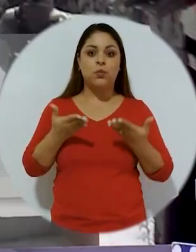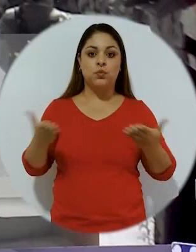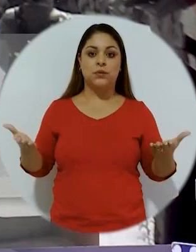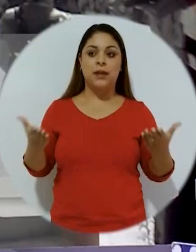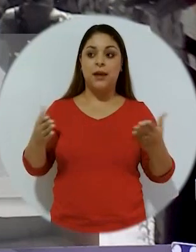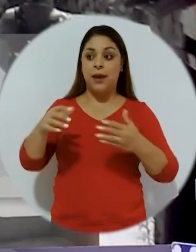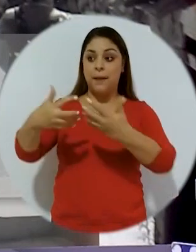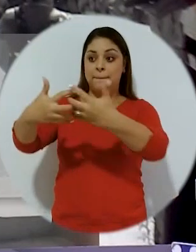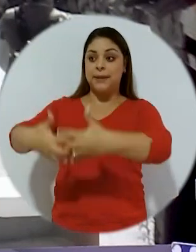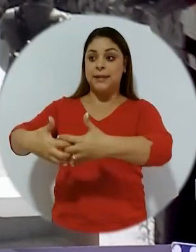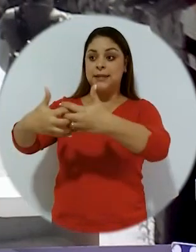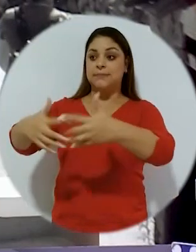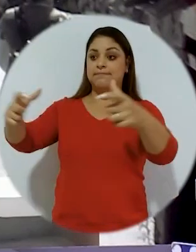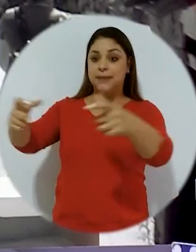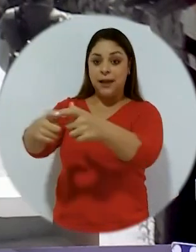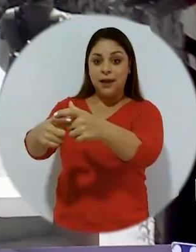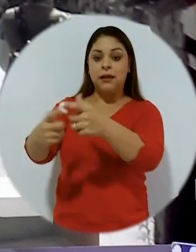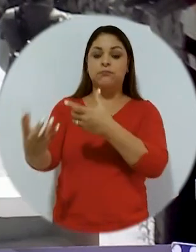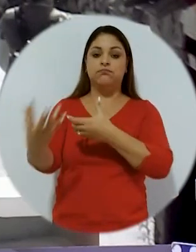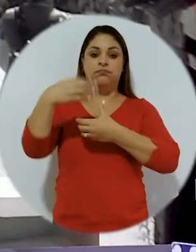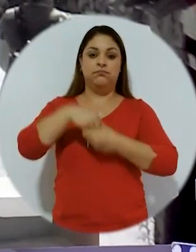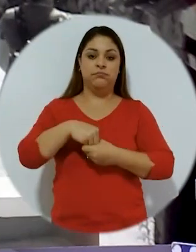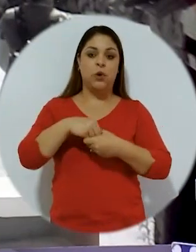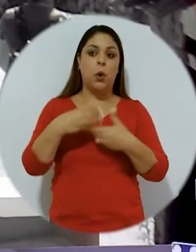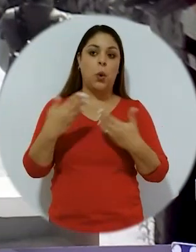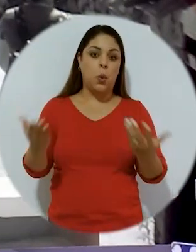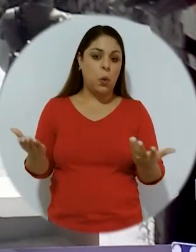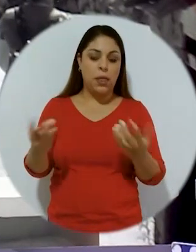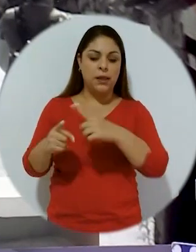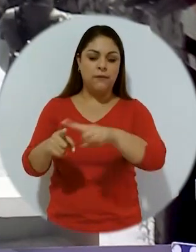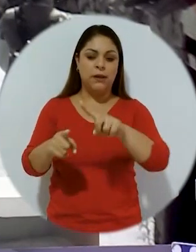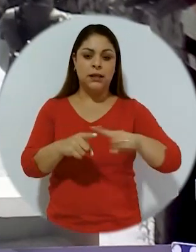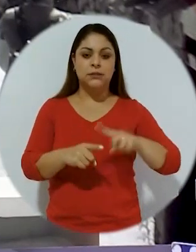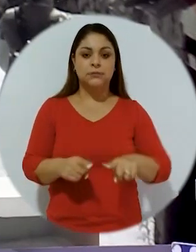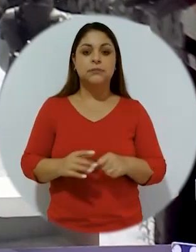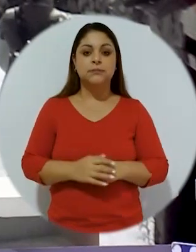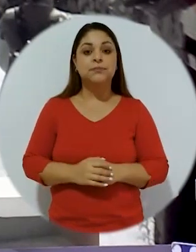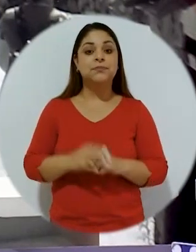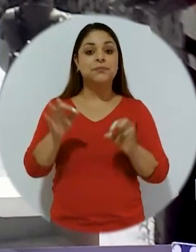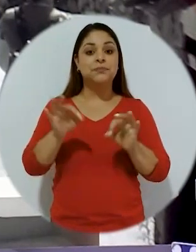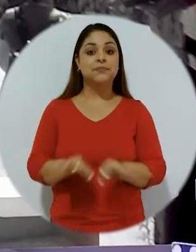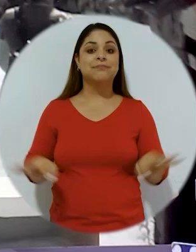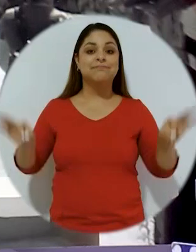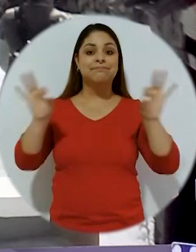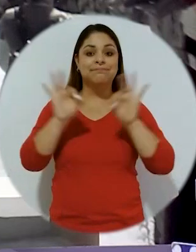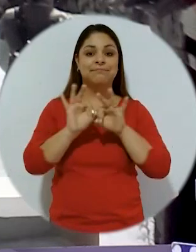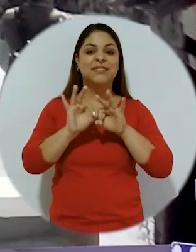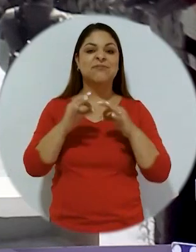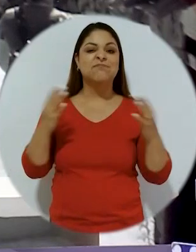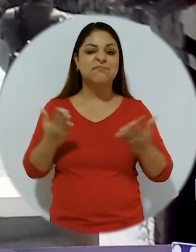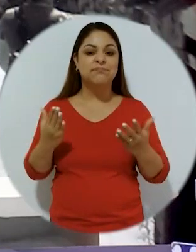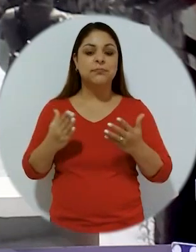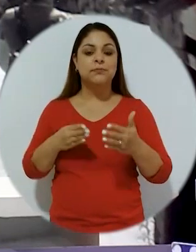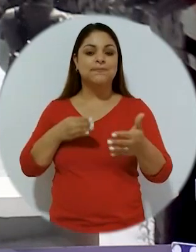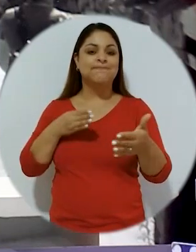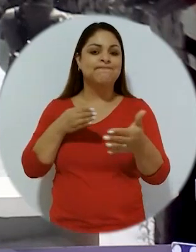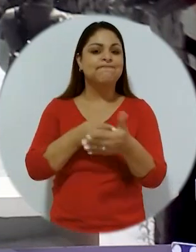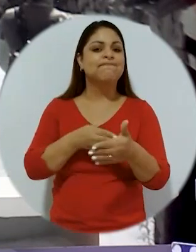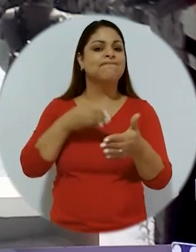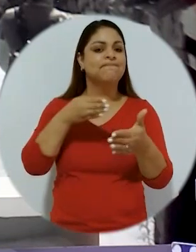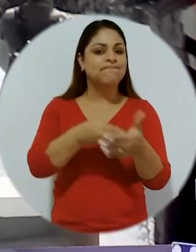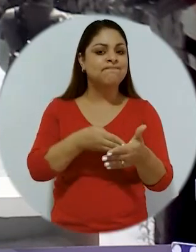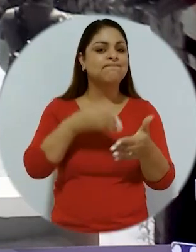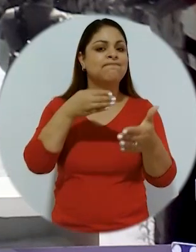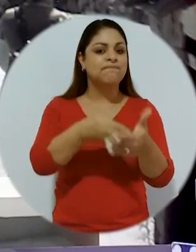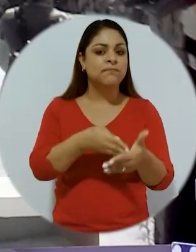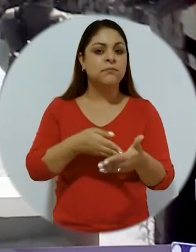a empresas más pequeñas e incluso a MIPYMES, y por eso es importante insistir